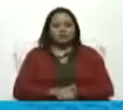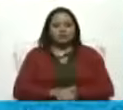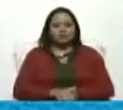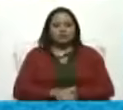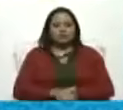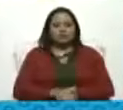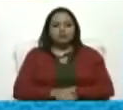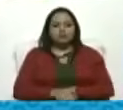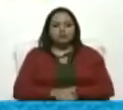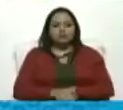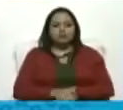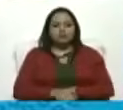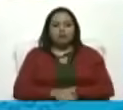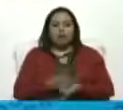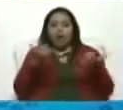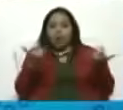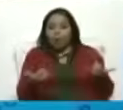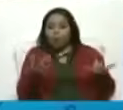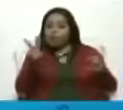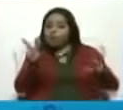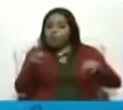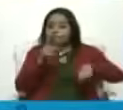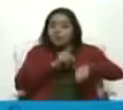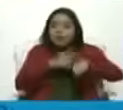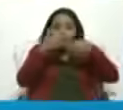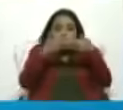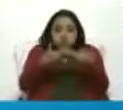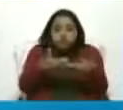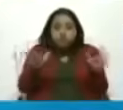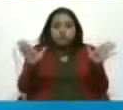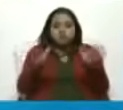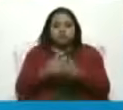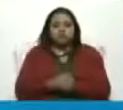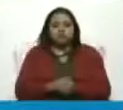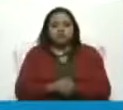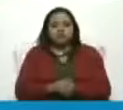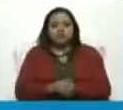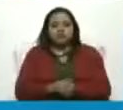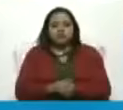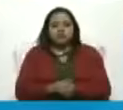Y en esta etapa que se abre ahora, se abre una nueva era.